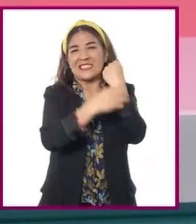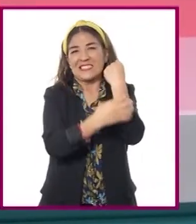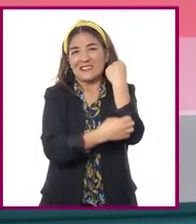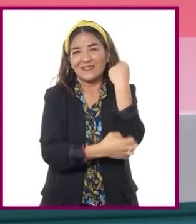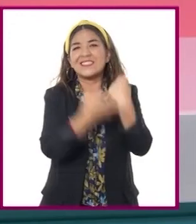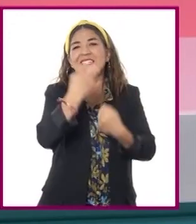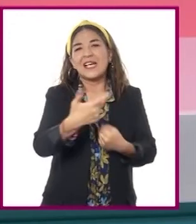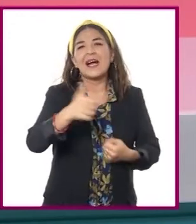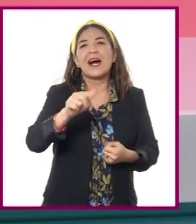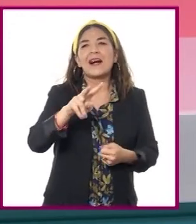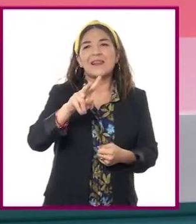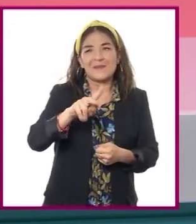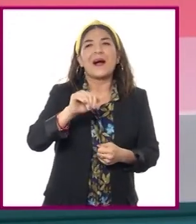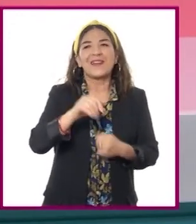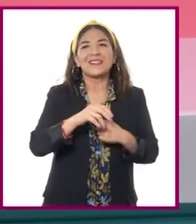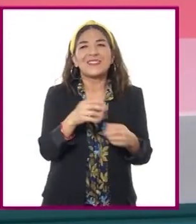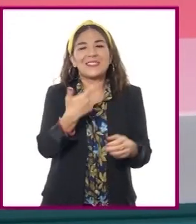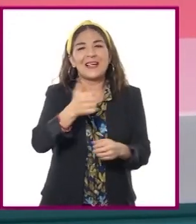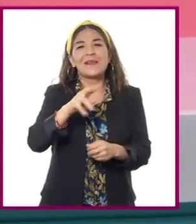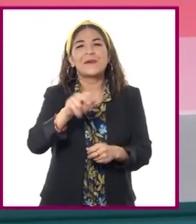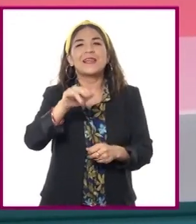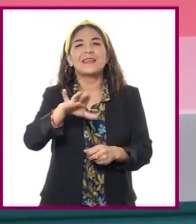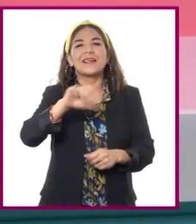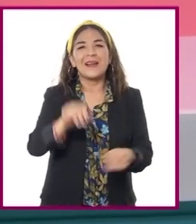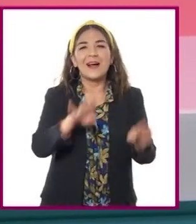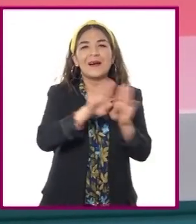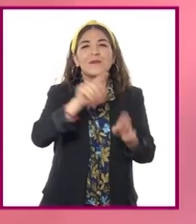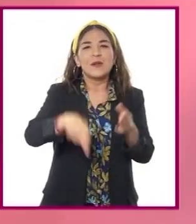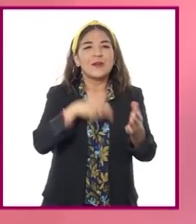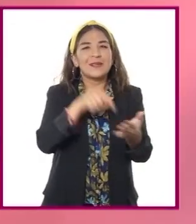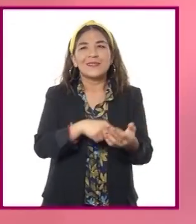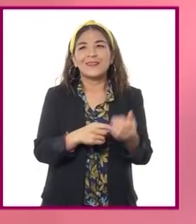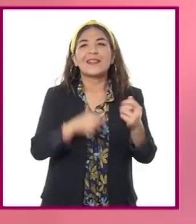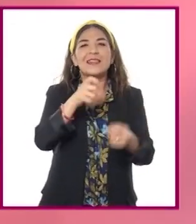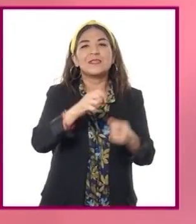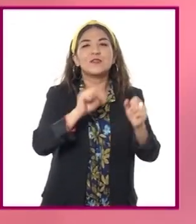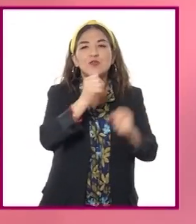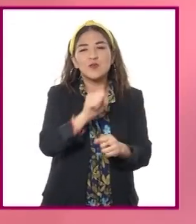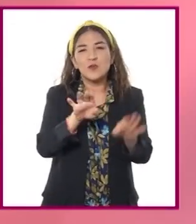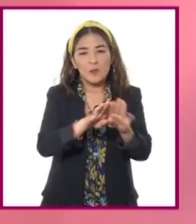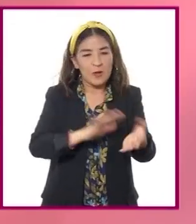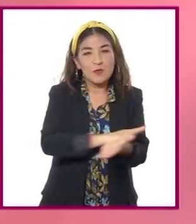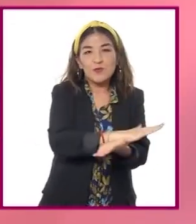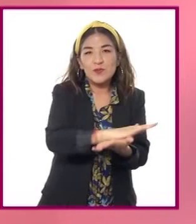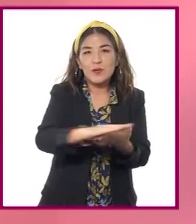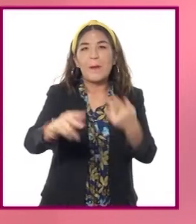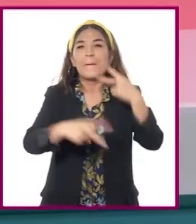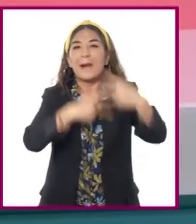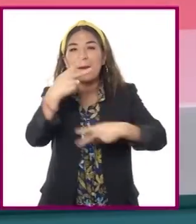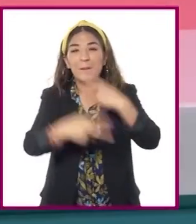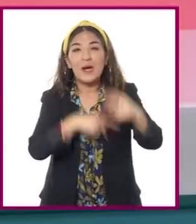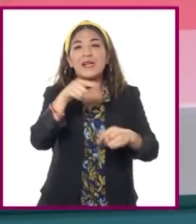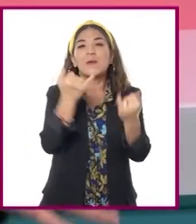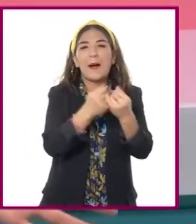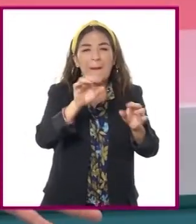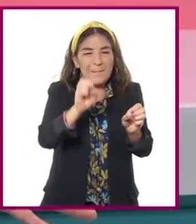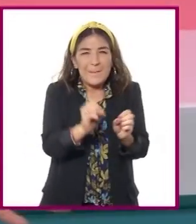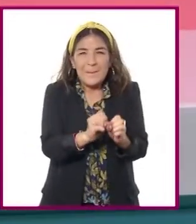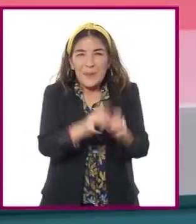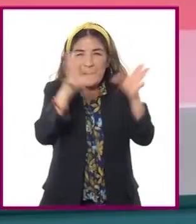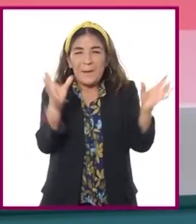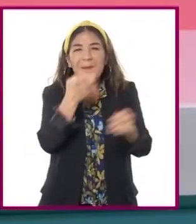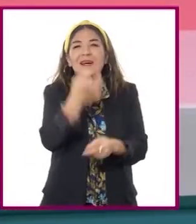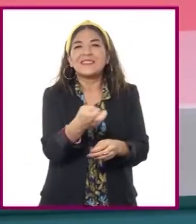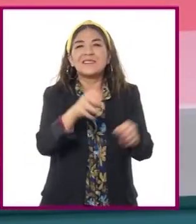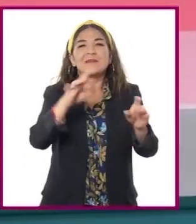galvánica, por lo que se filtró el combustible al subsuelo. La acumulación de vapores y una chispa como